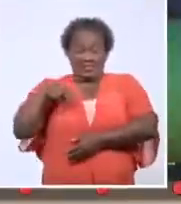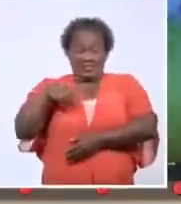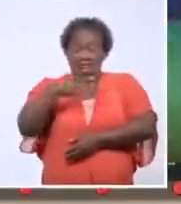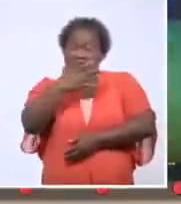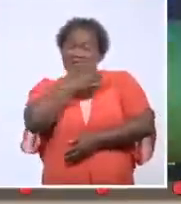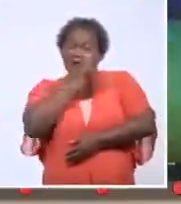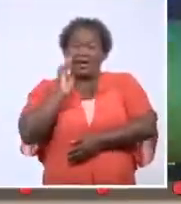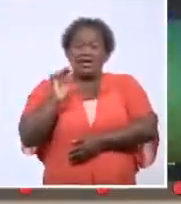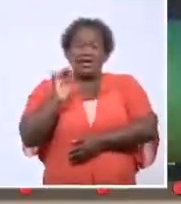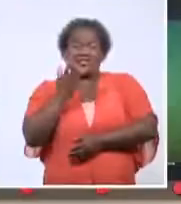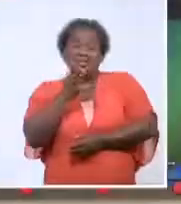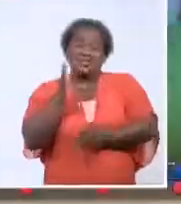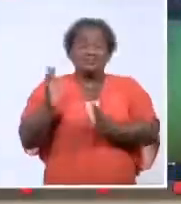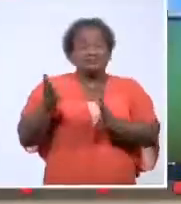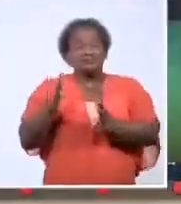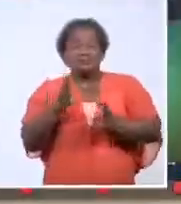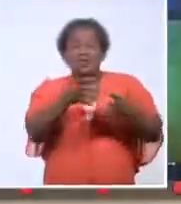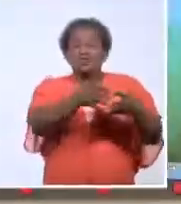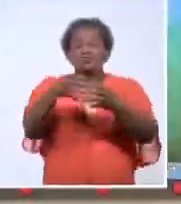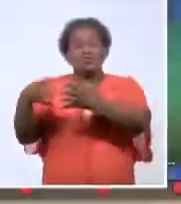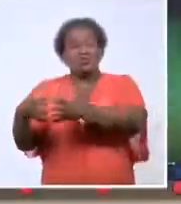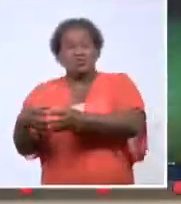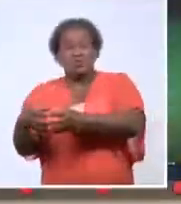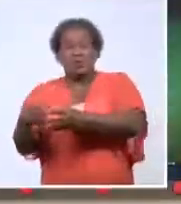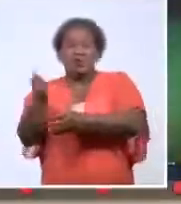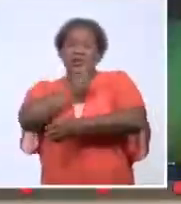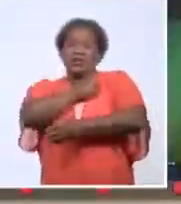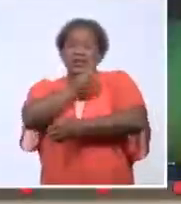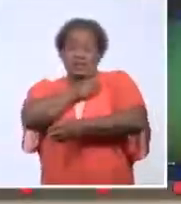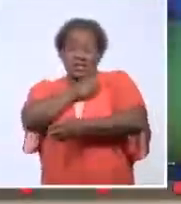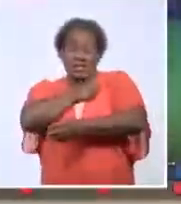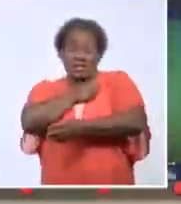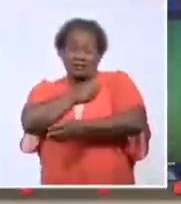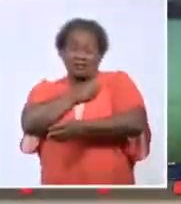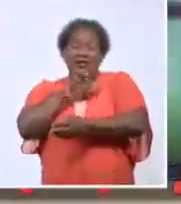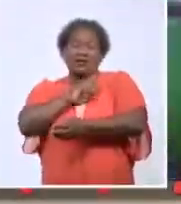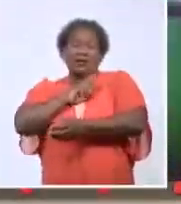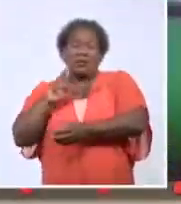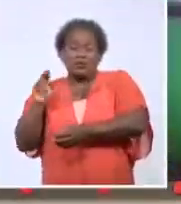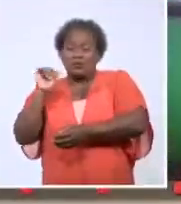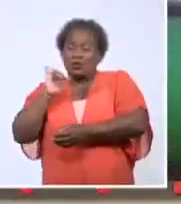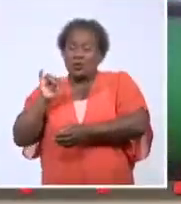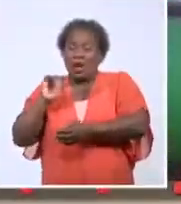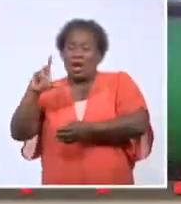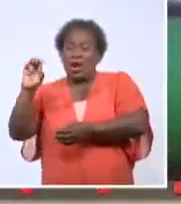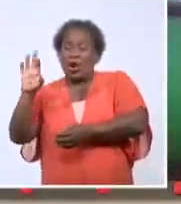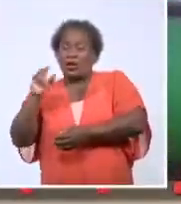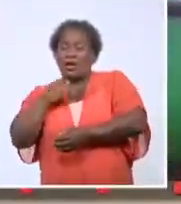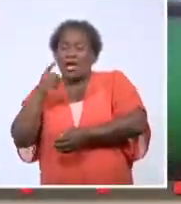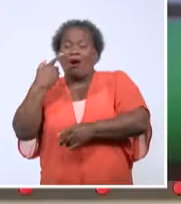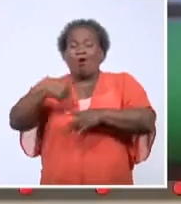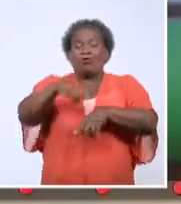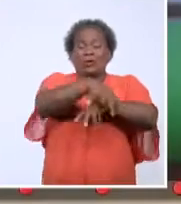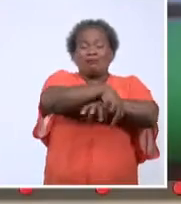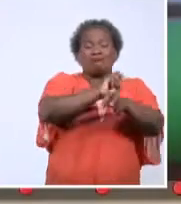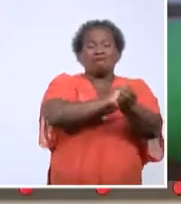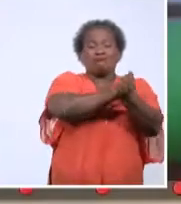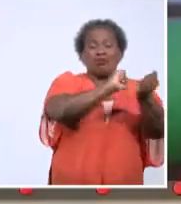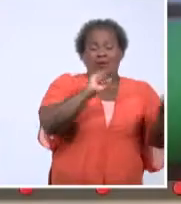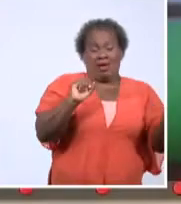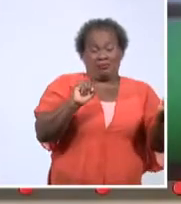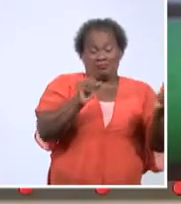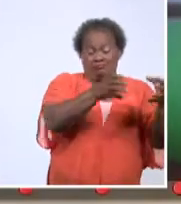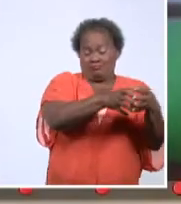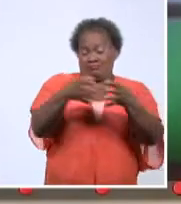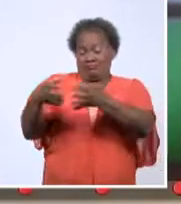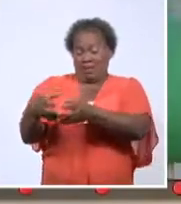una centroizquierda que rescata la esencia de la Revolución Ciudadana de Correa y una derecha neoliberal. Pero atentos, detrás